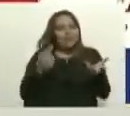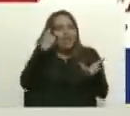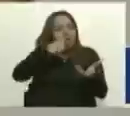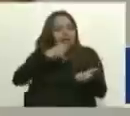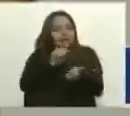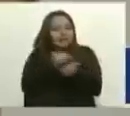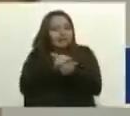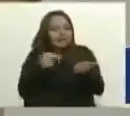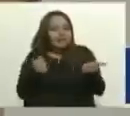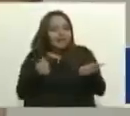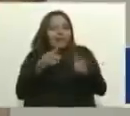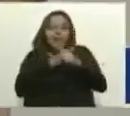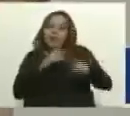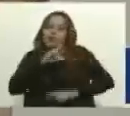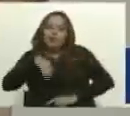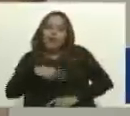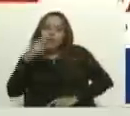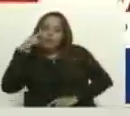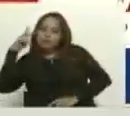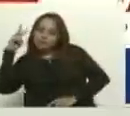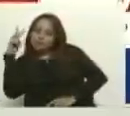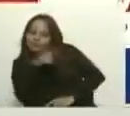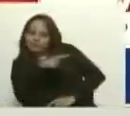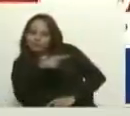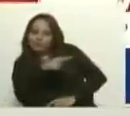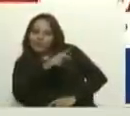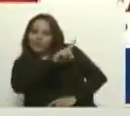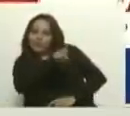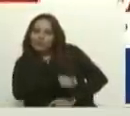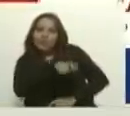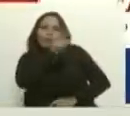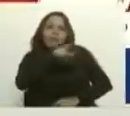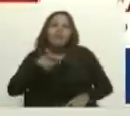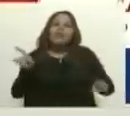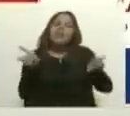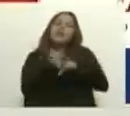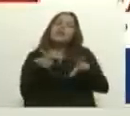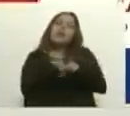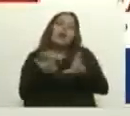Bueno, ellos no van a poder aguantar la mirada, ni las preguntas de un pueblo.